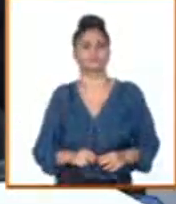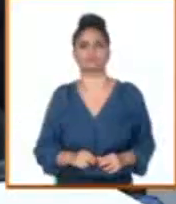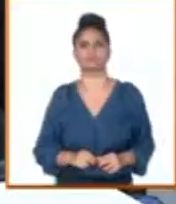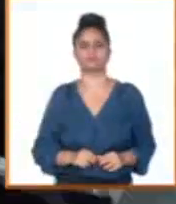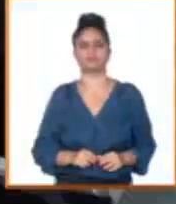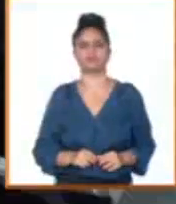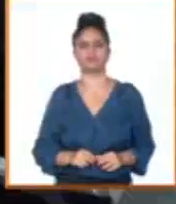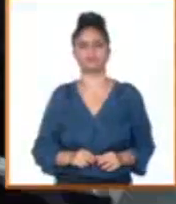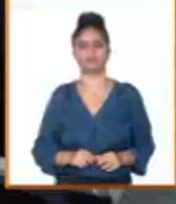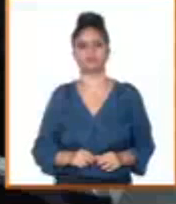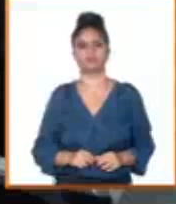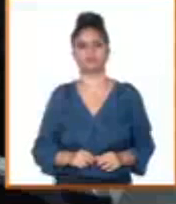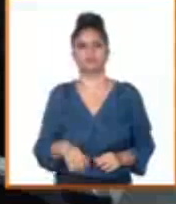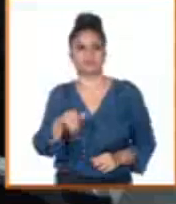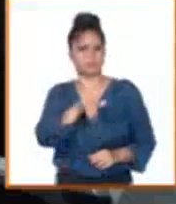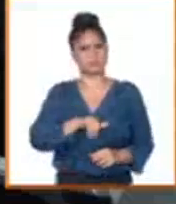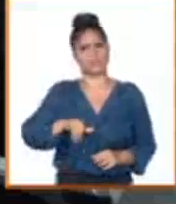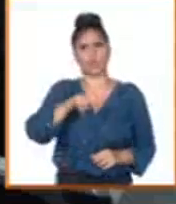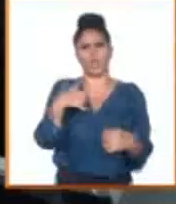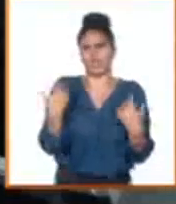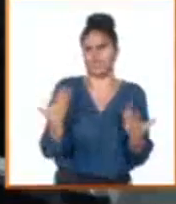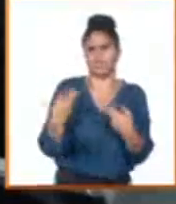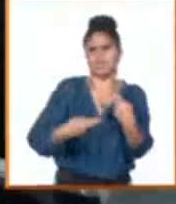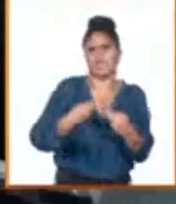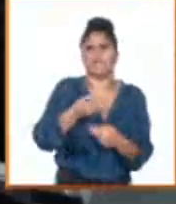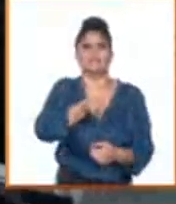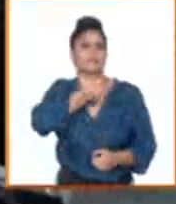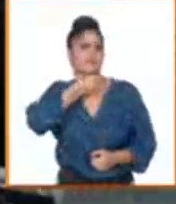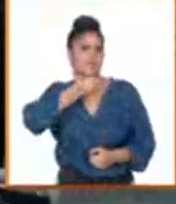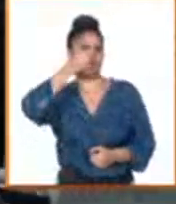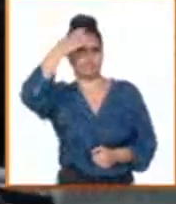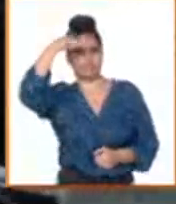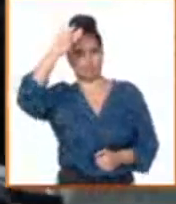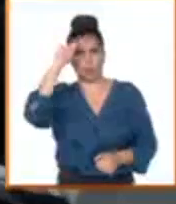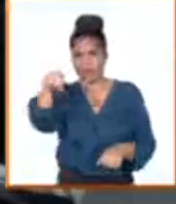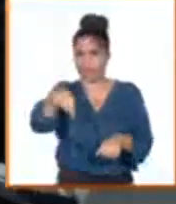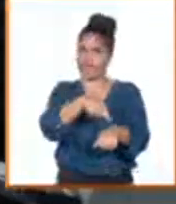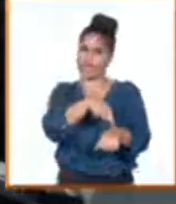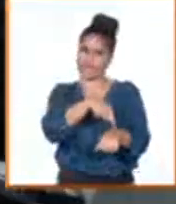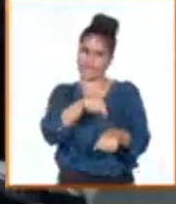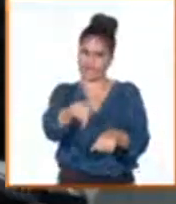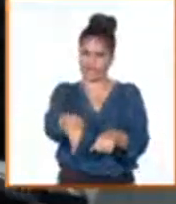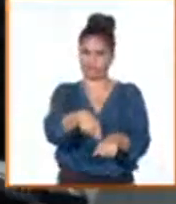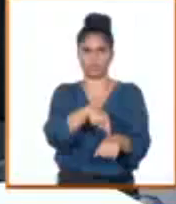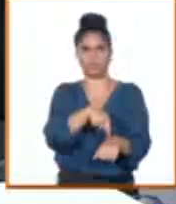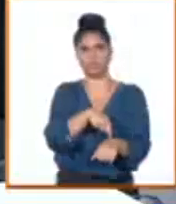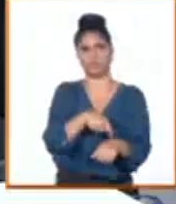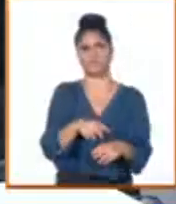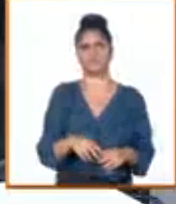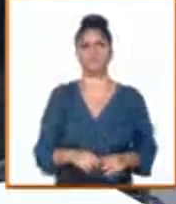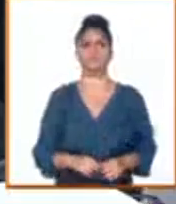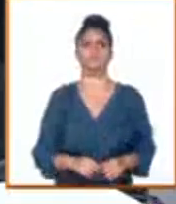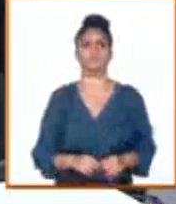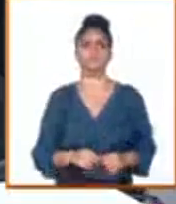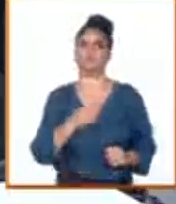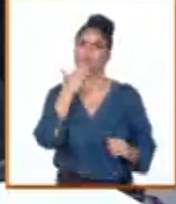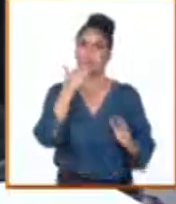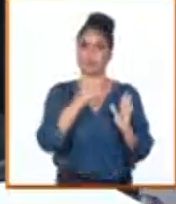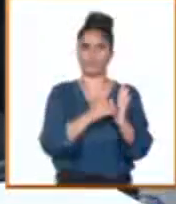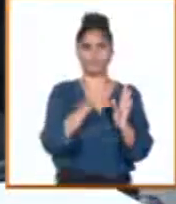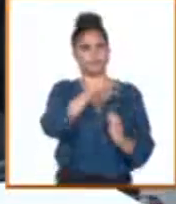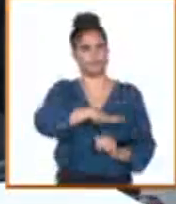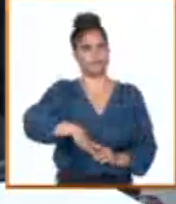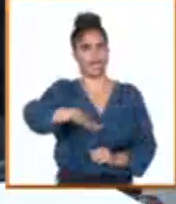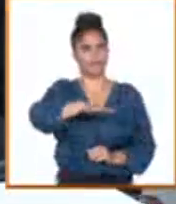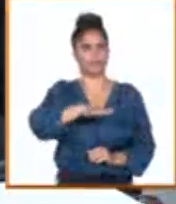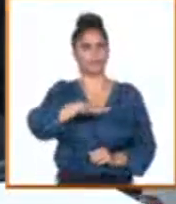el gremio del papel de nuestros medios en la sociedad cubana. Sí, buenas noches, Randy, a ti y a los amigos televidentes. Yo he repasado un poco aquí